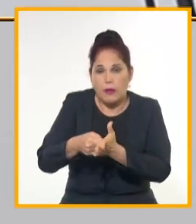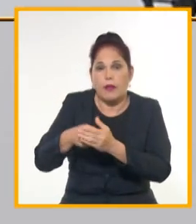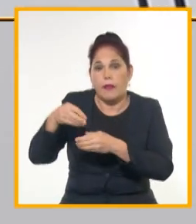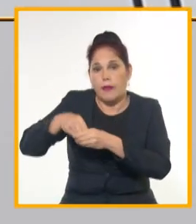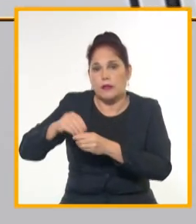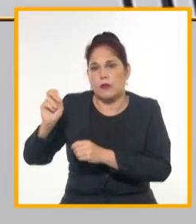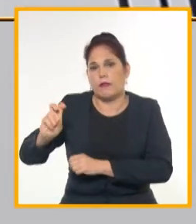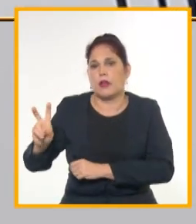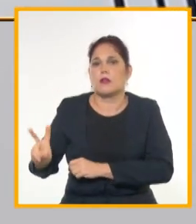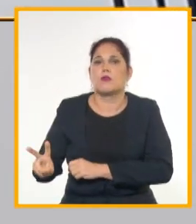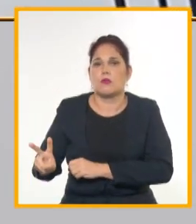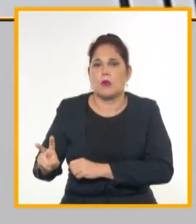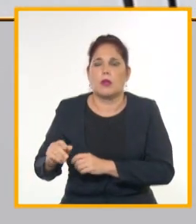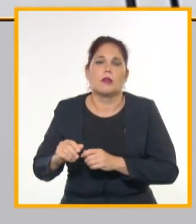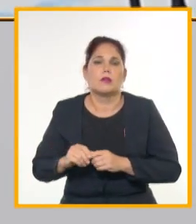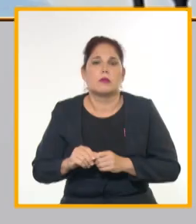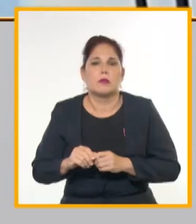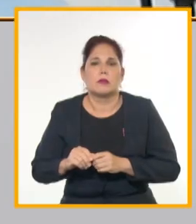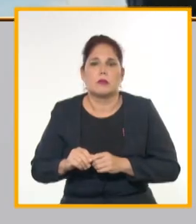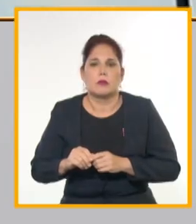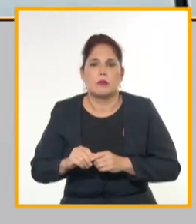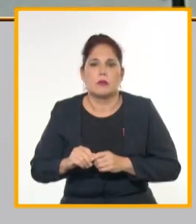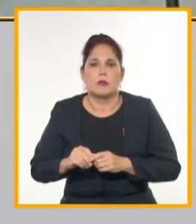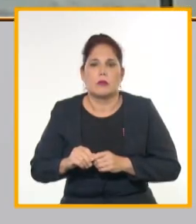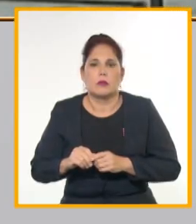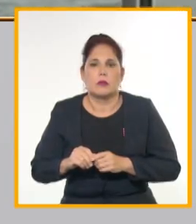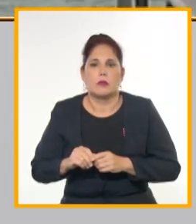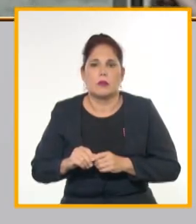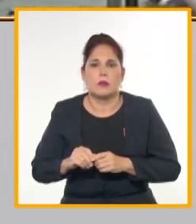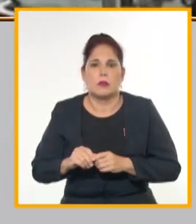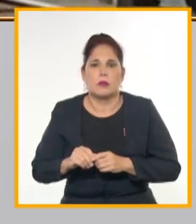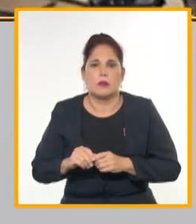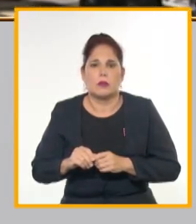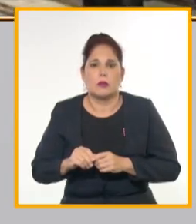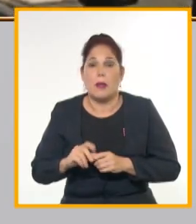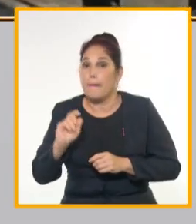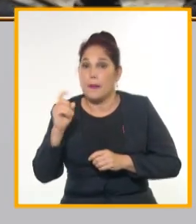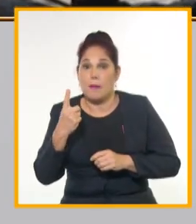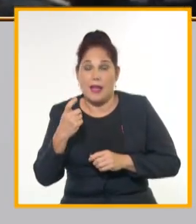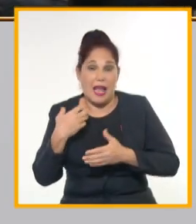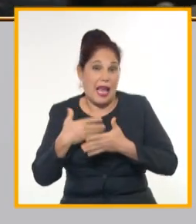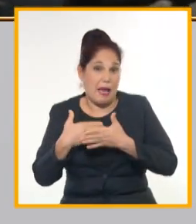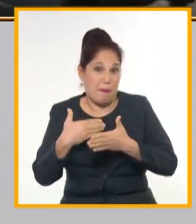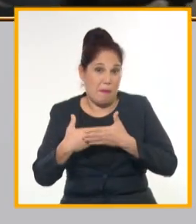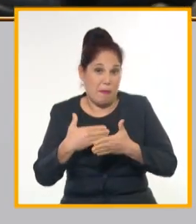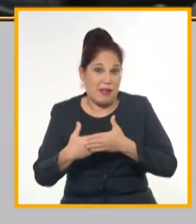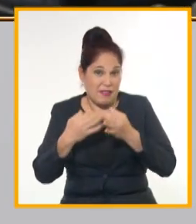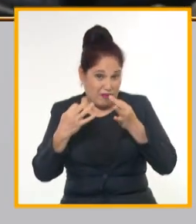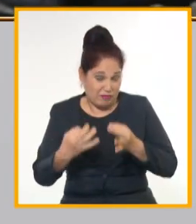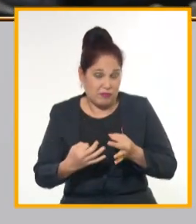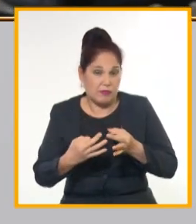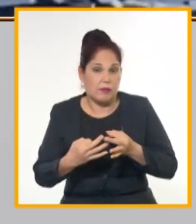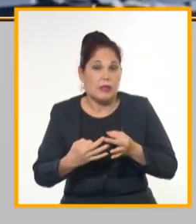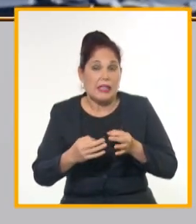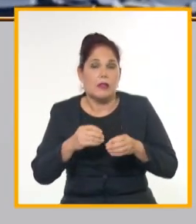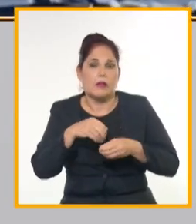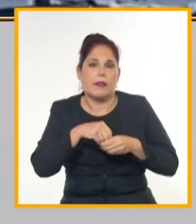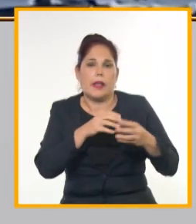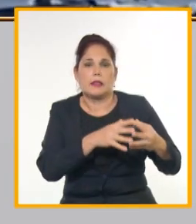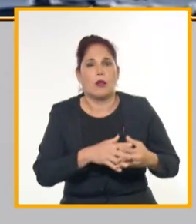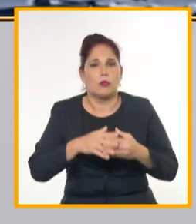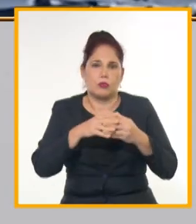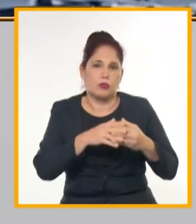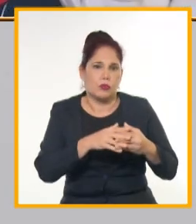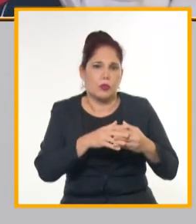que rebasan a la firma estadounidense Chevron, que fue la primera licencia retirada por la administración